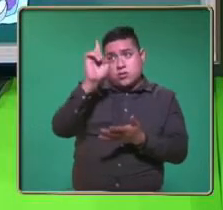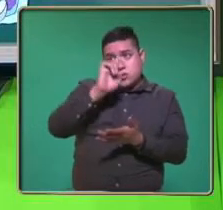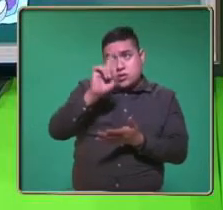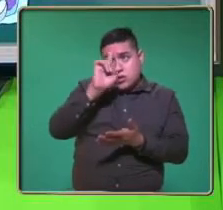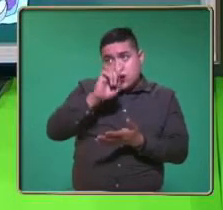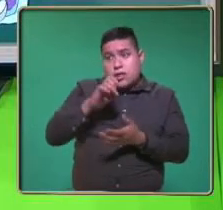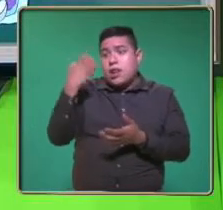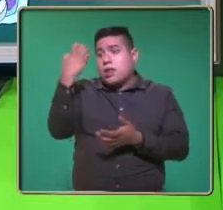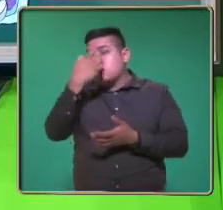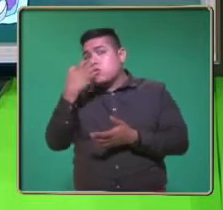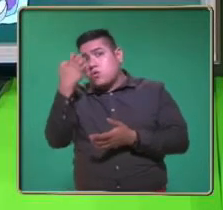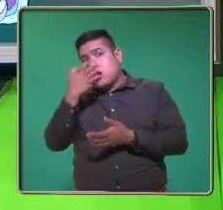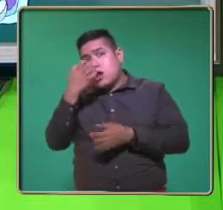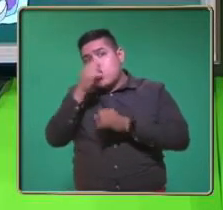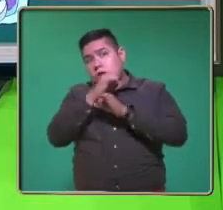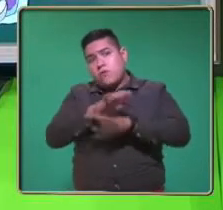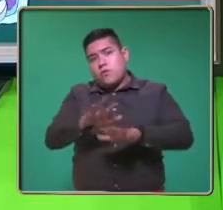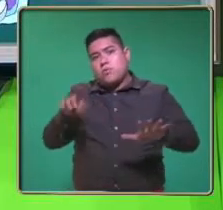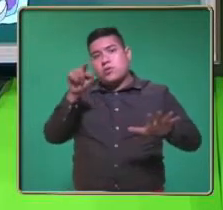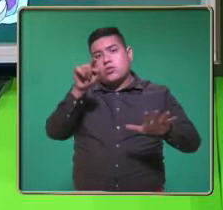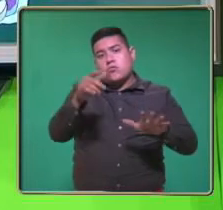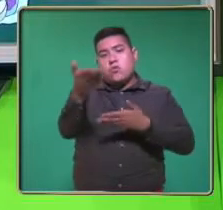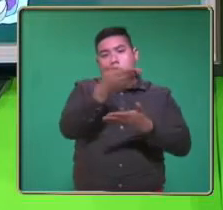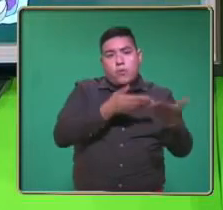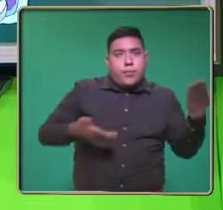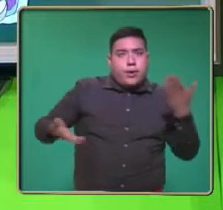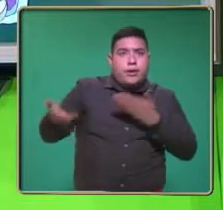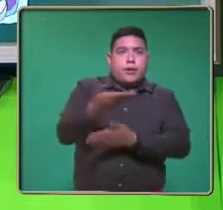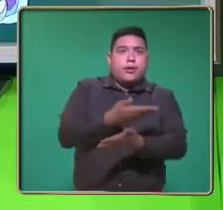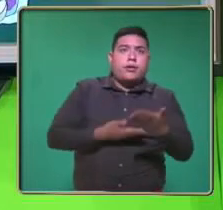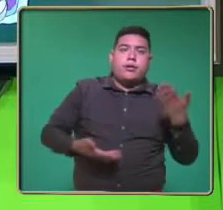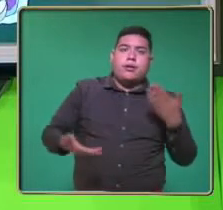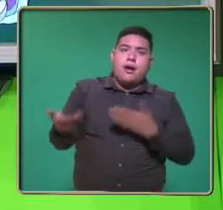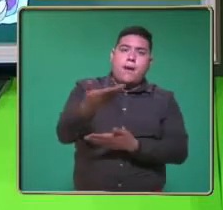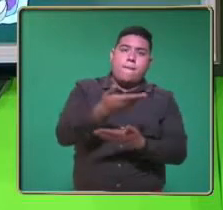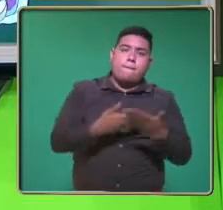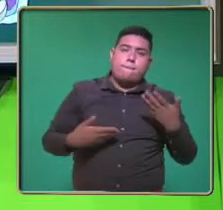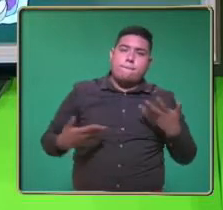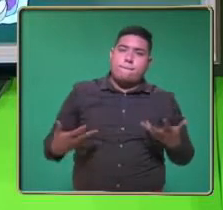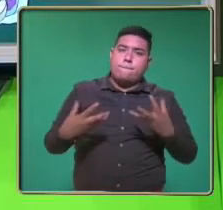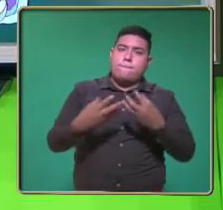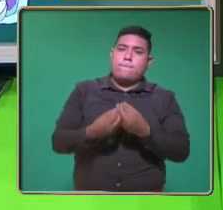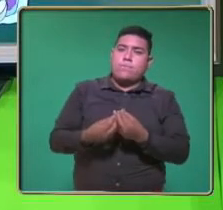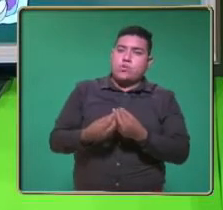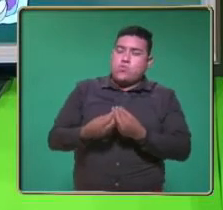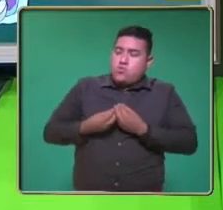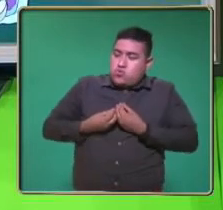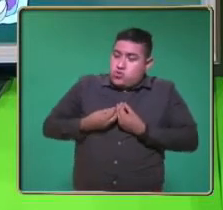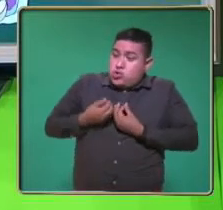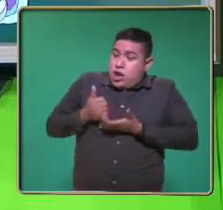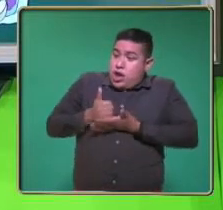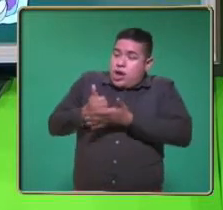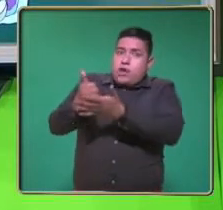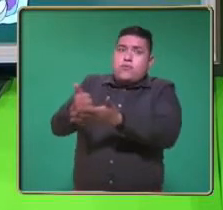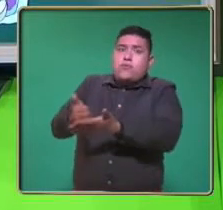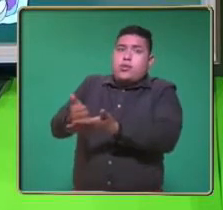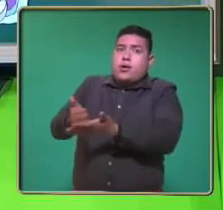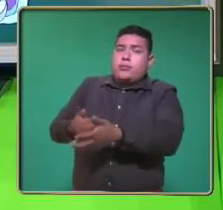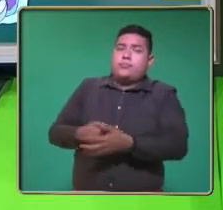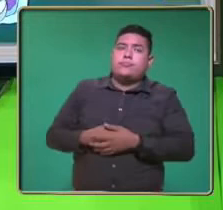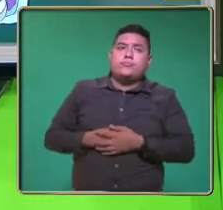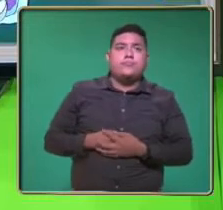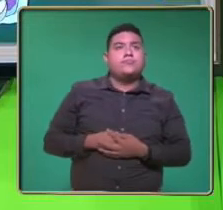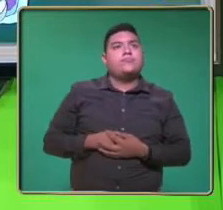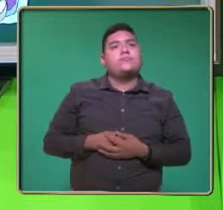y a la escuela con la información que tú compartas de tu hijo para poder teniendo un poquito más de información en